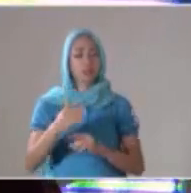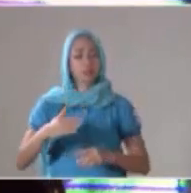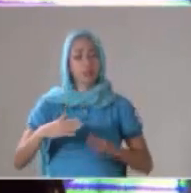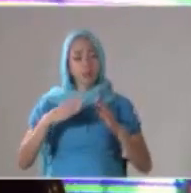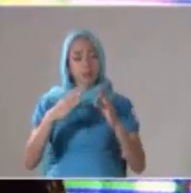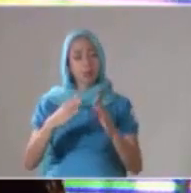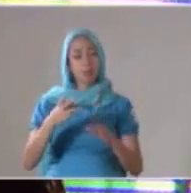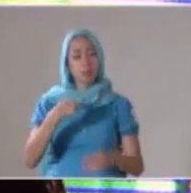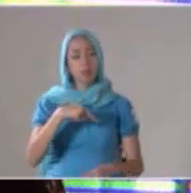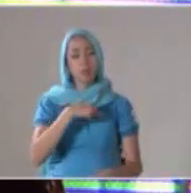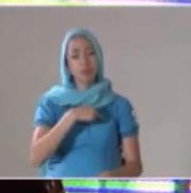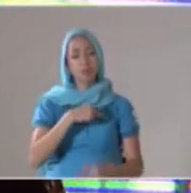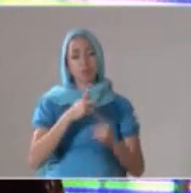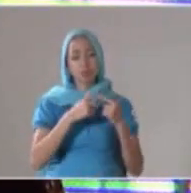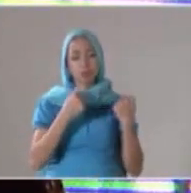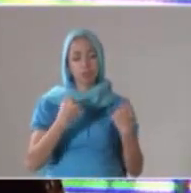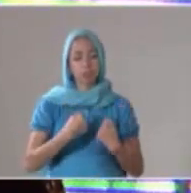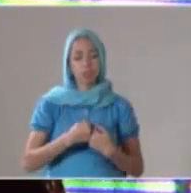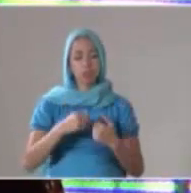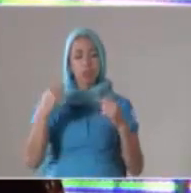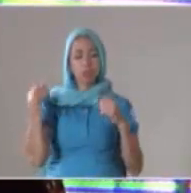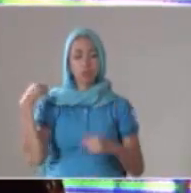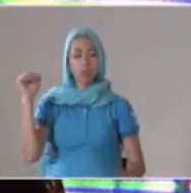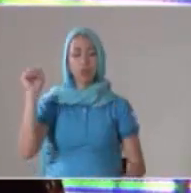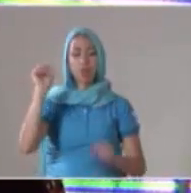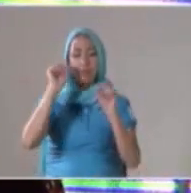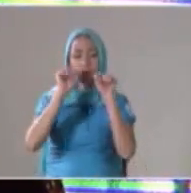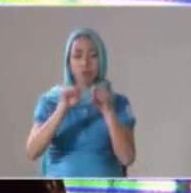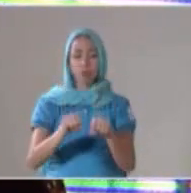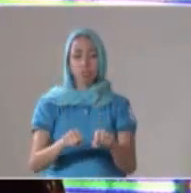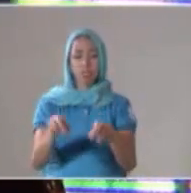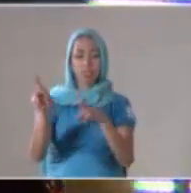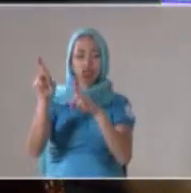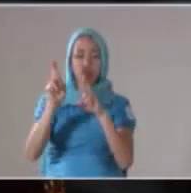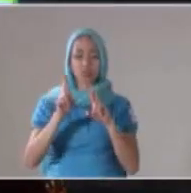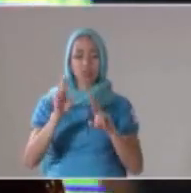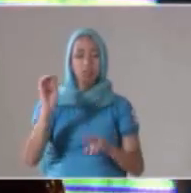corazón para poder recibir lo que proviene de ti, Señor,